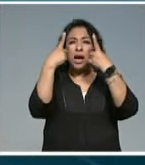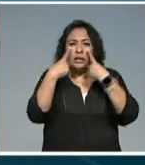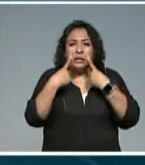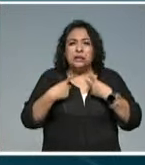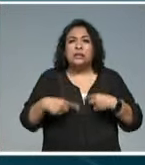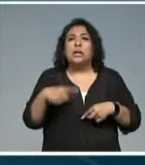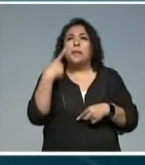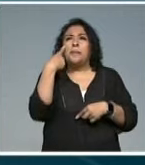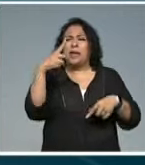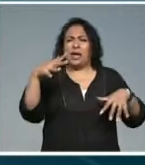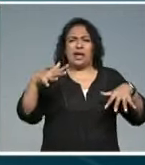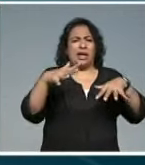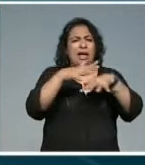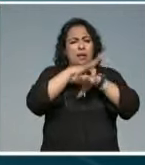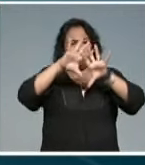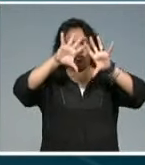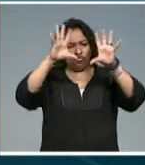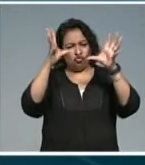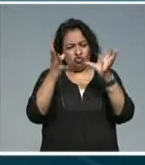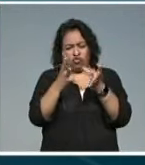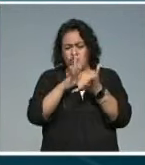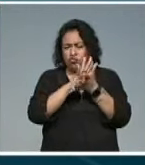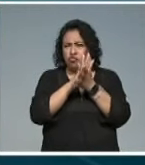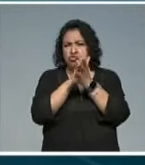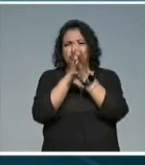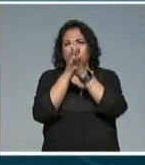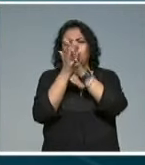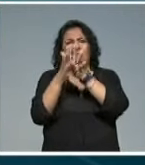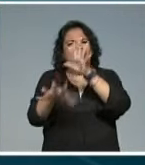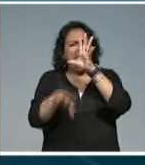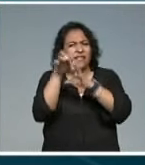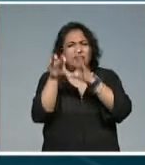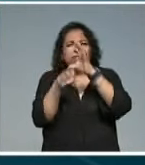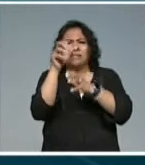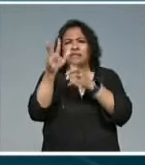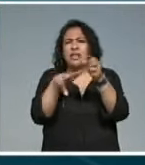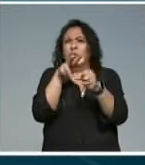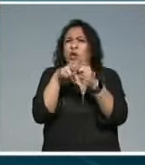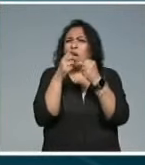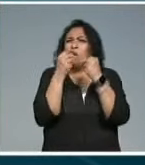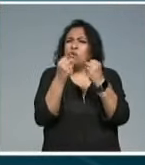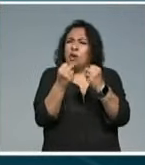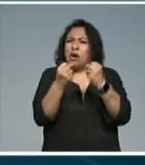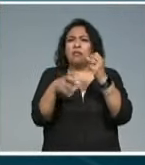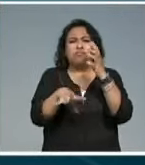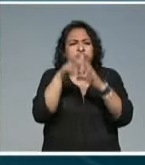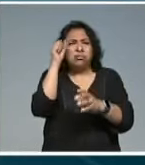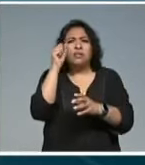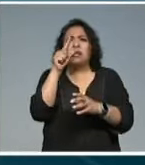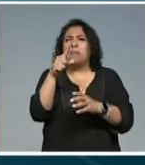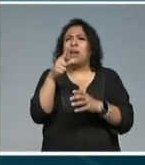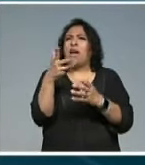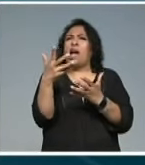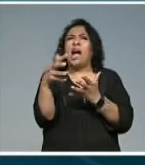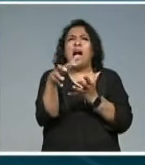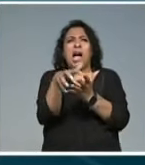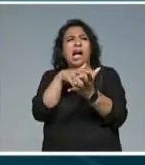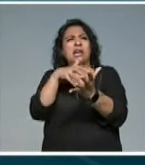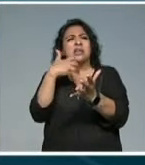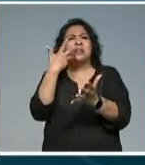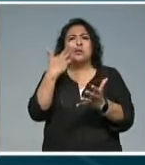los cambios que está sufriendo nuestro planeta debido a la sobreexplotación de los recursos naturales y la desenfrenada ambición